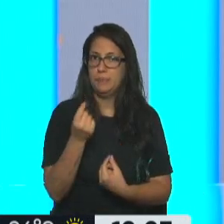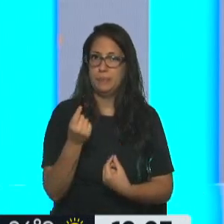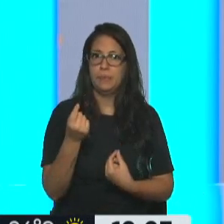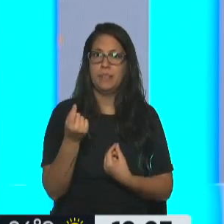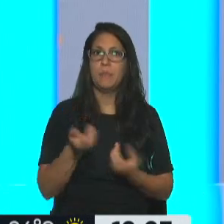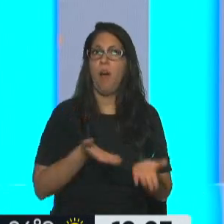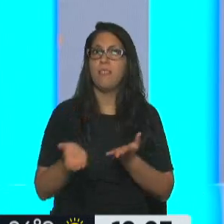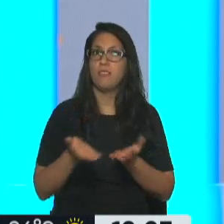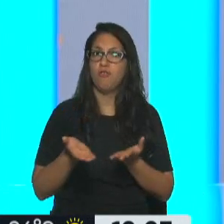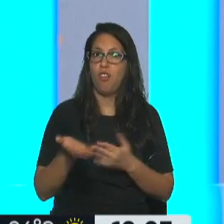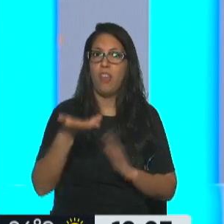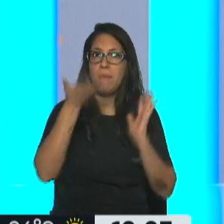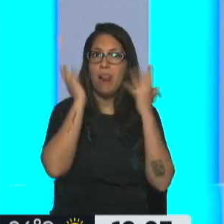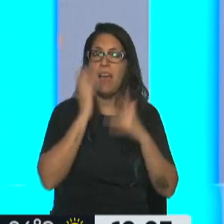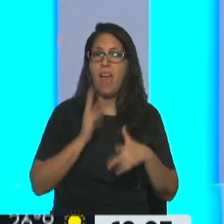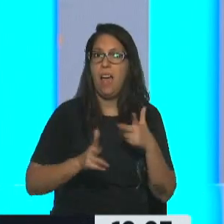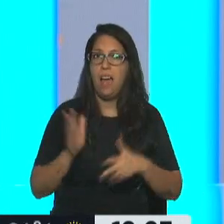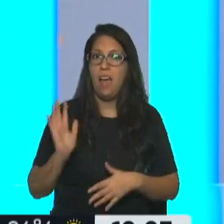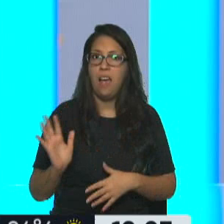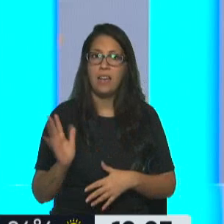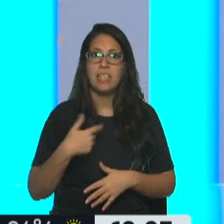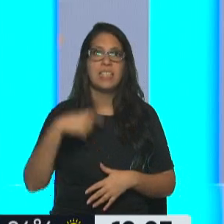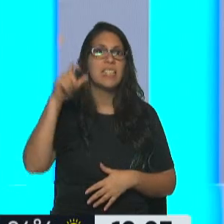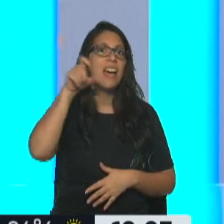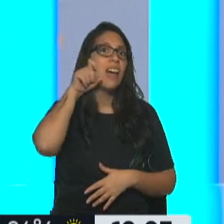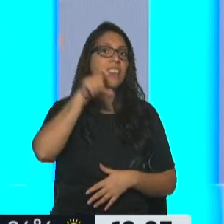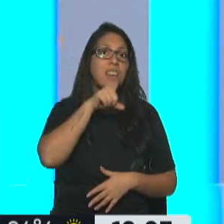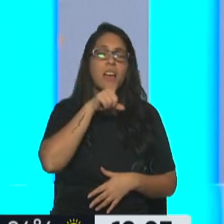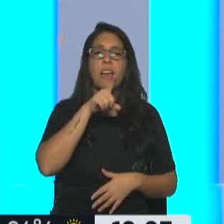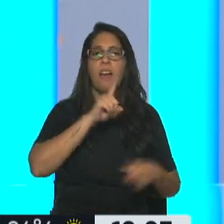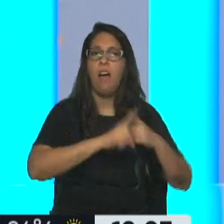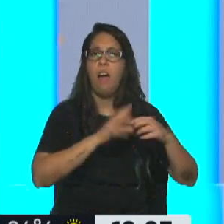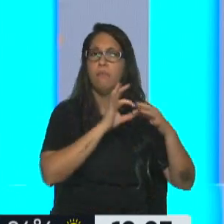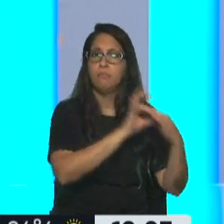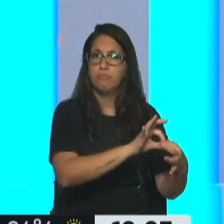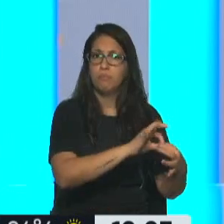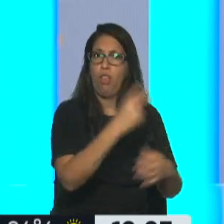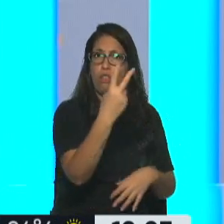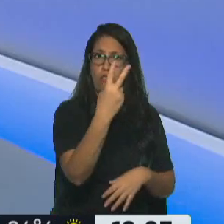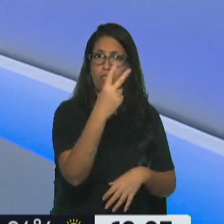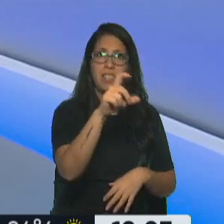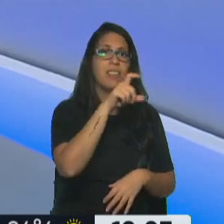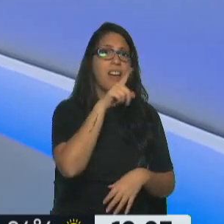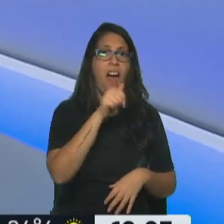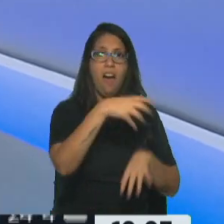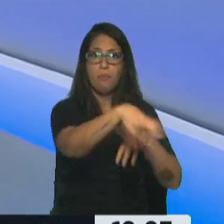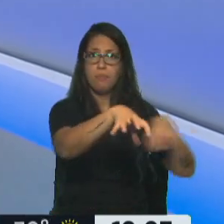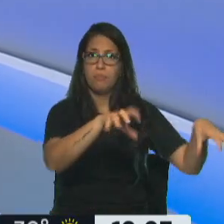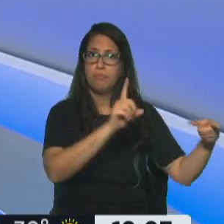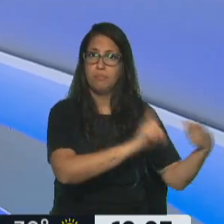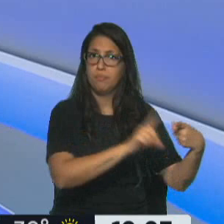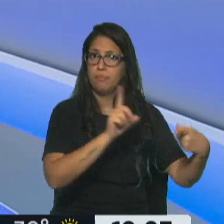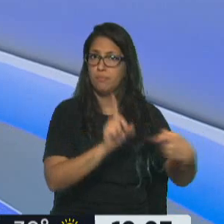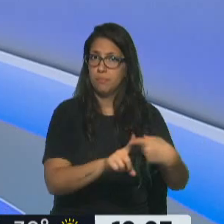asesor de mi ley y a su vez la cgt está en coordinación con las dos cta para